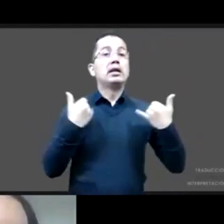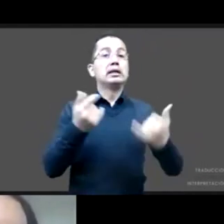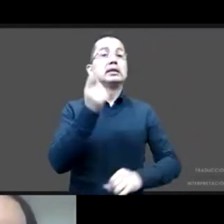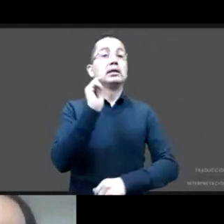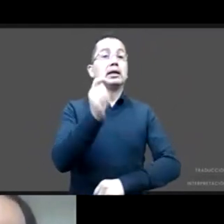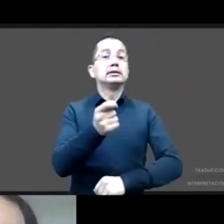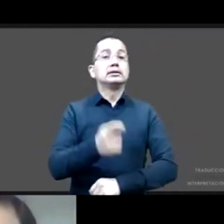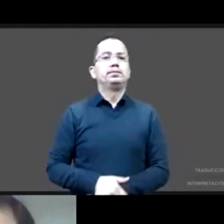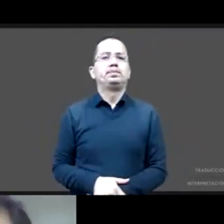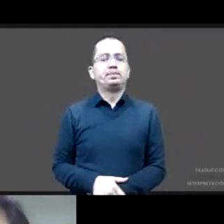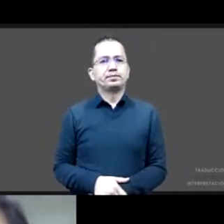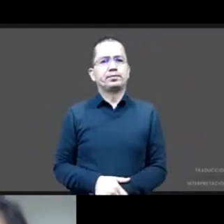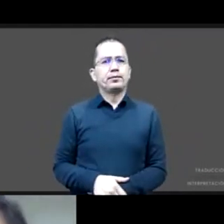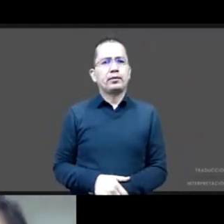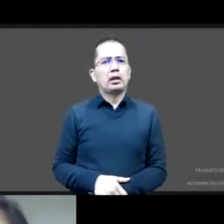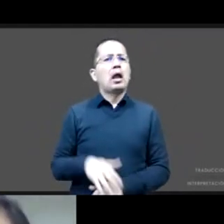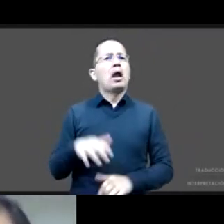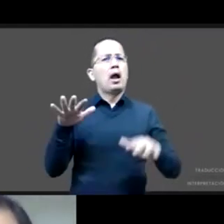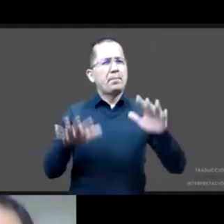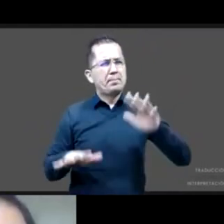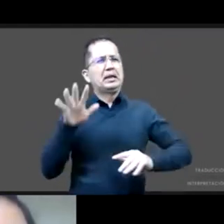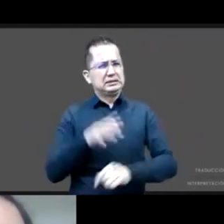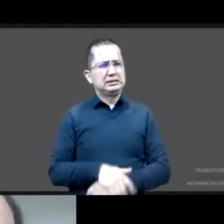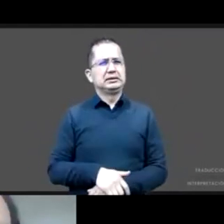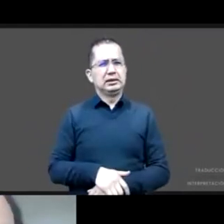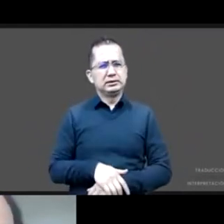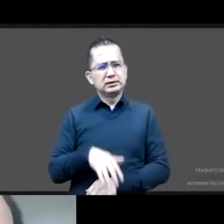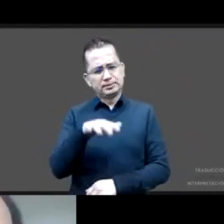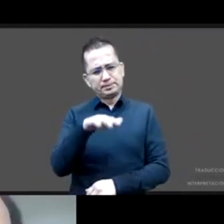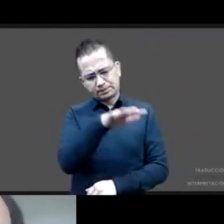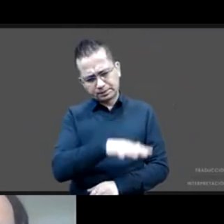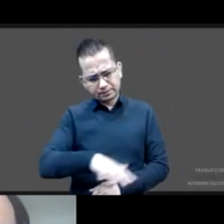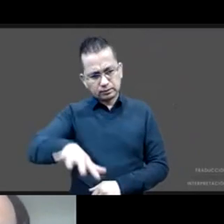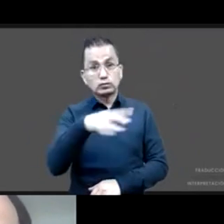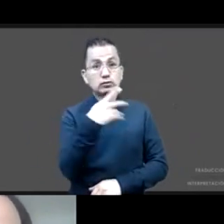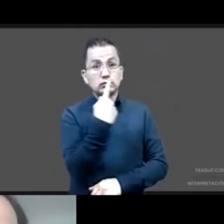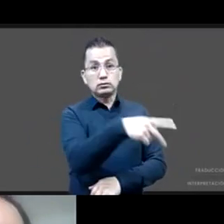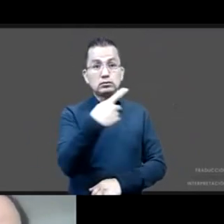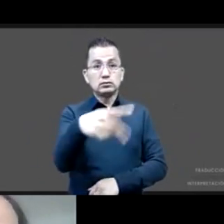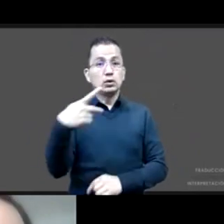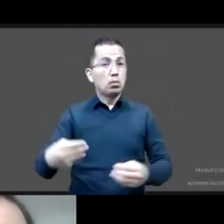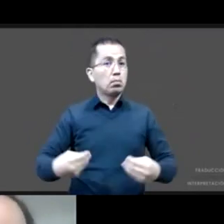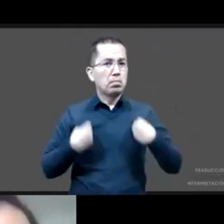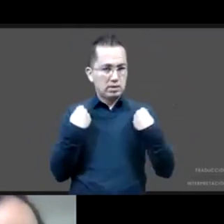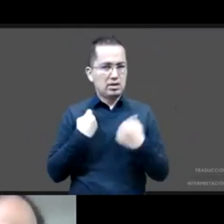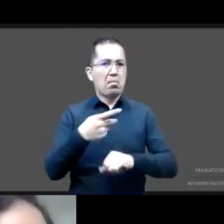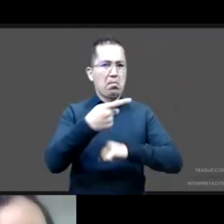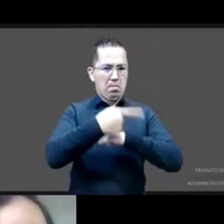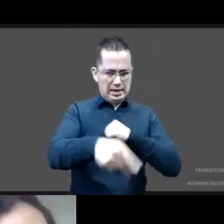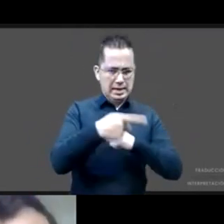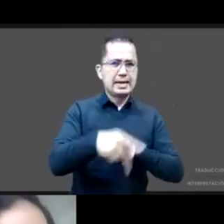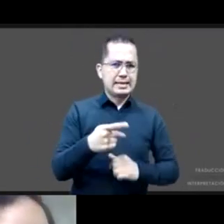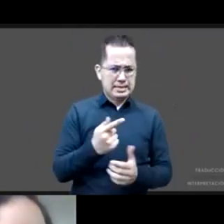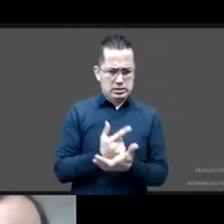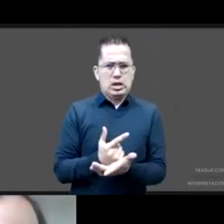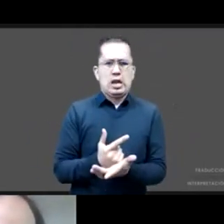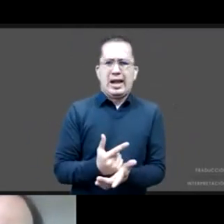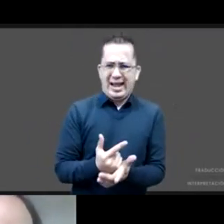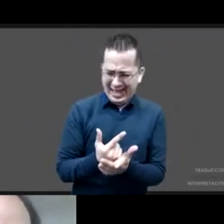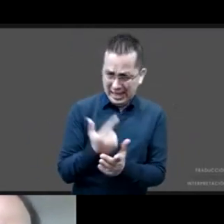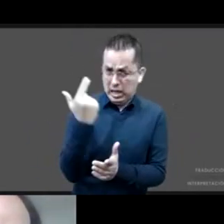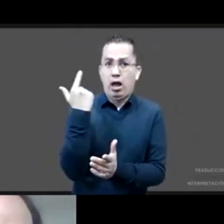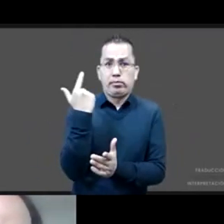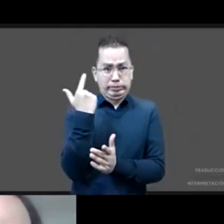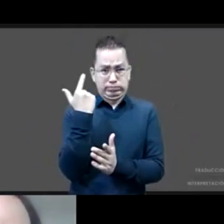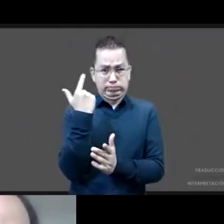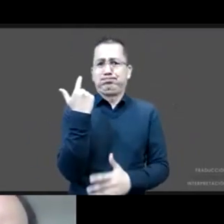riesgo o digamos situaciones muy críticas incluso situaciones de críticas crónicas en